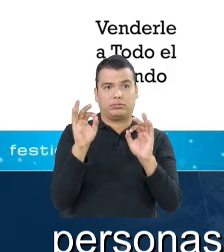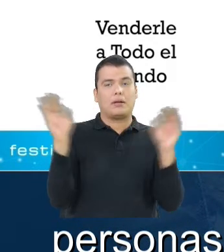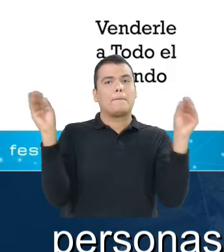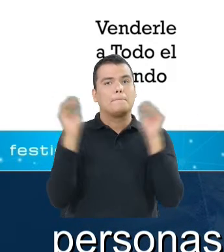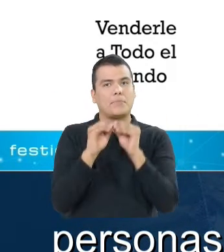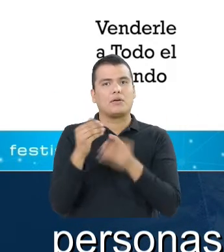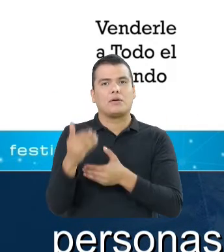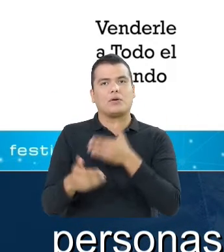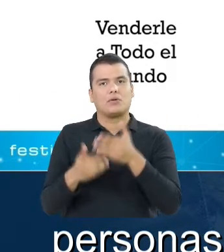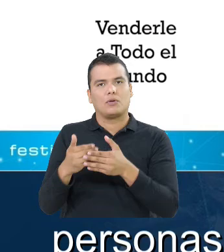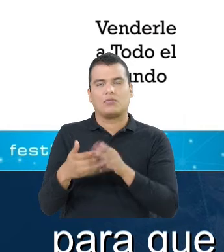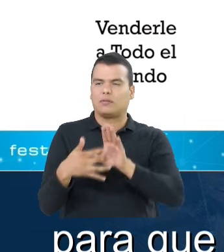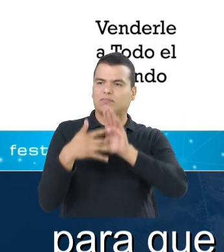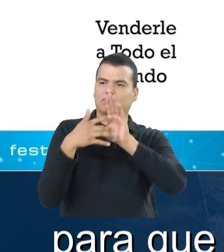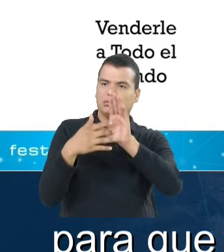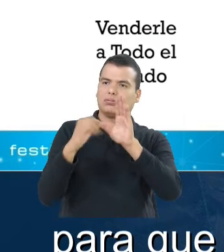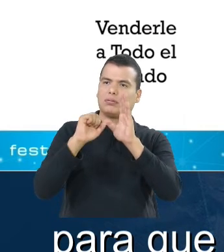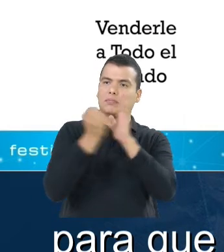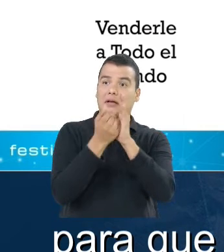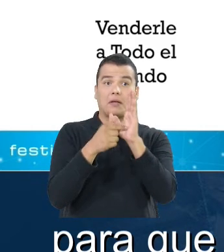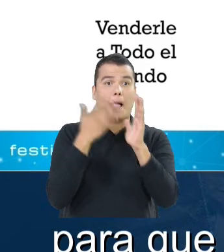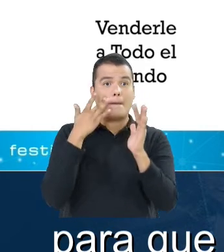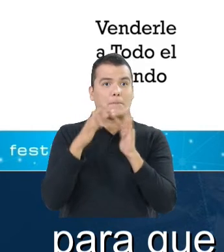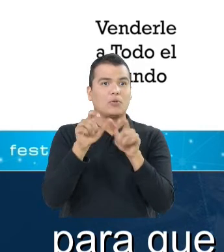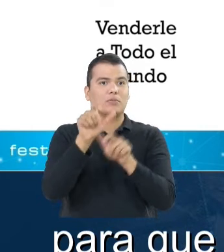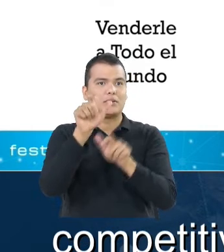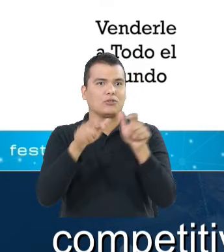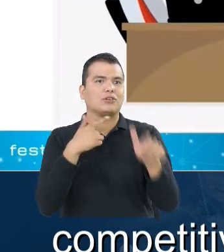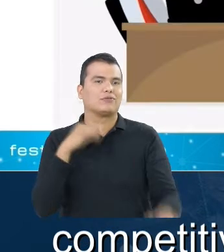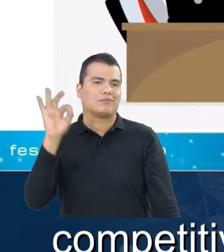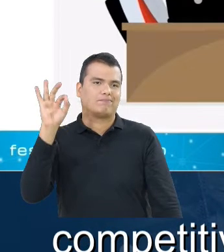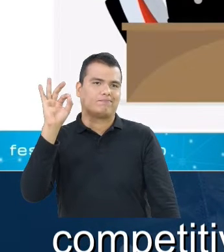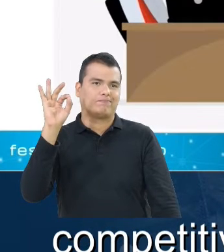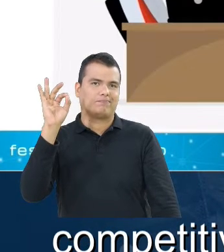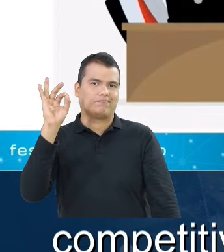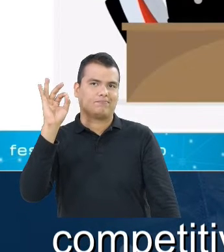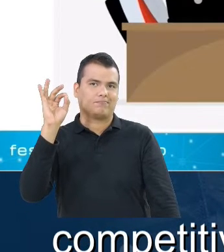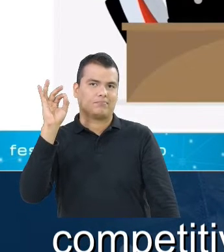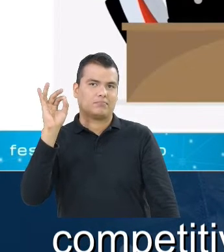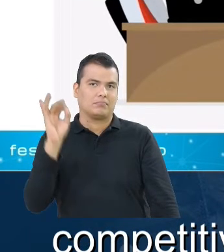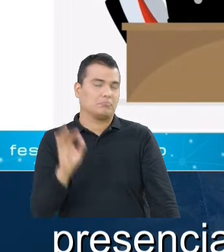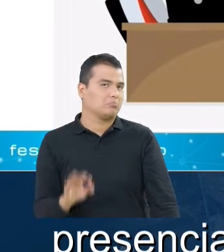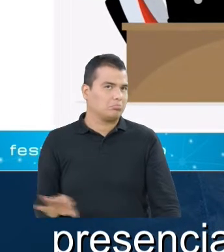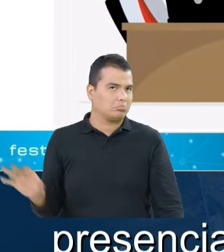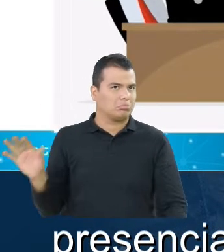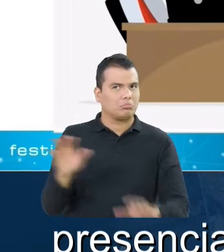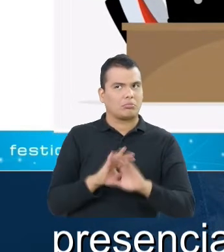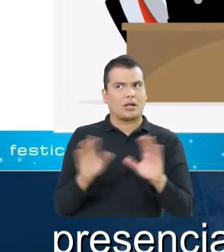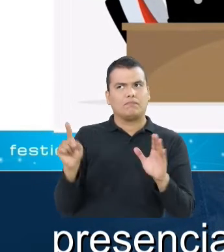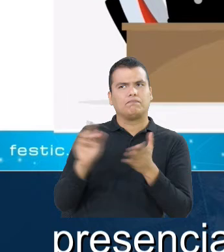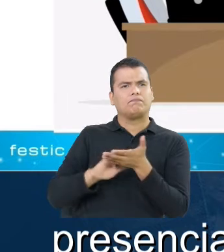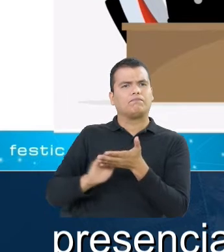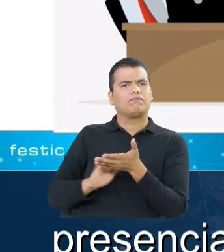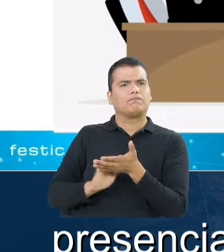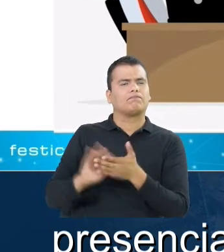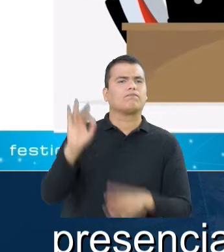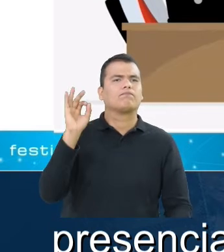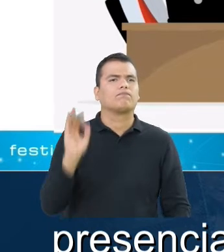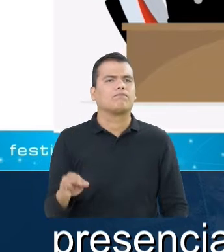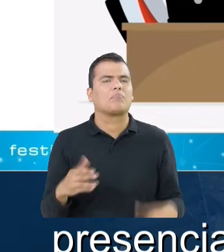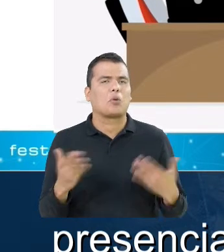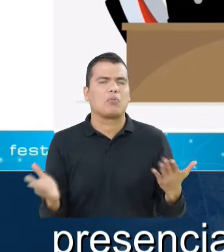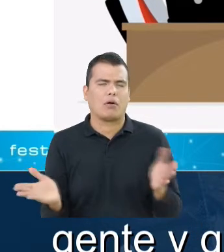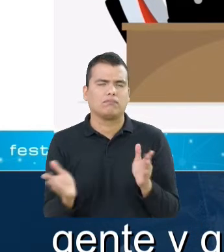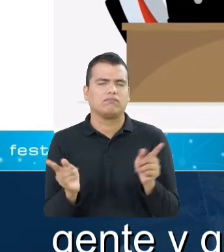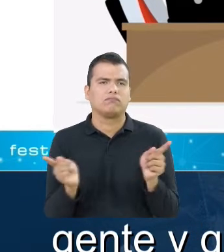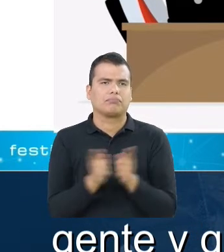comience a crear una presencia de marca que le guste a la gente y que me sigan comprando. Ok, ¿Cómo solucionamos todo esto? Es muy